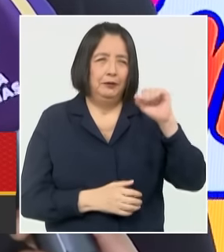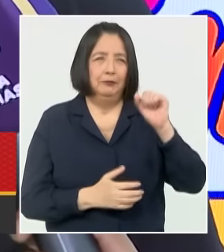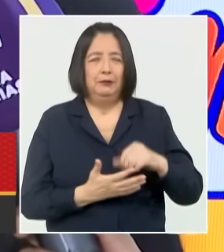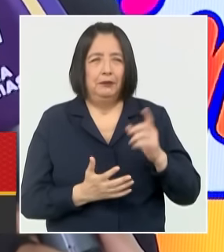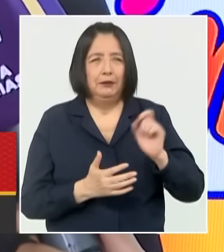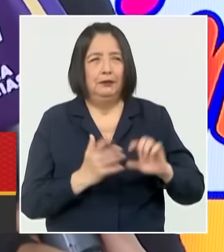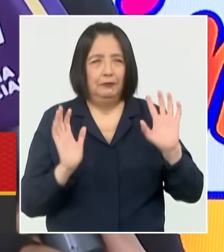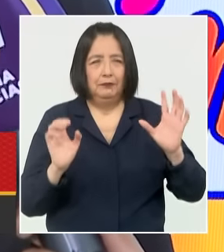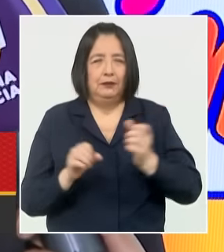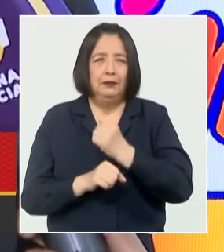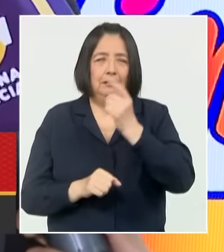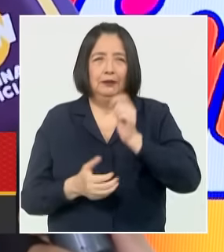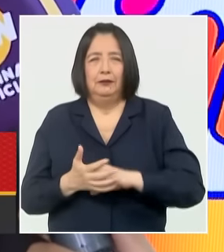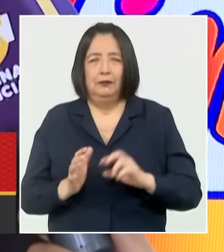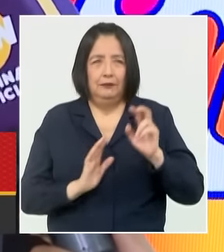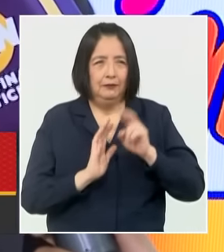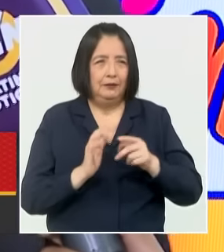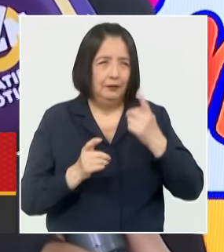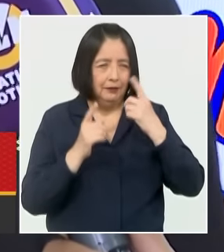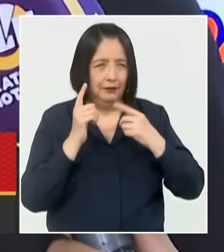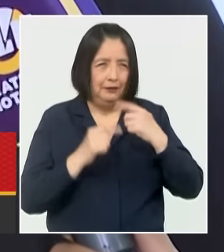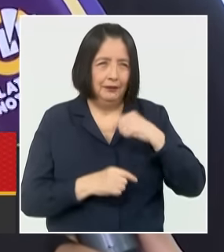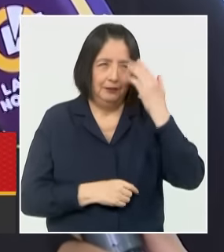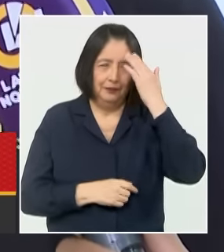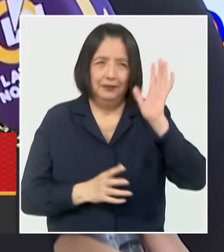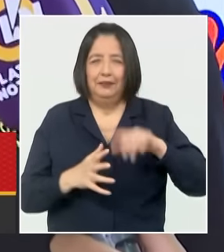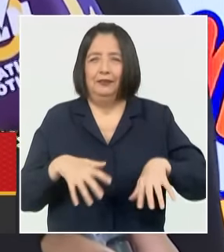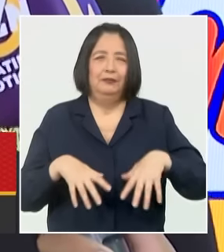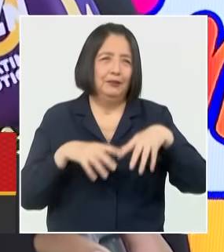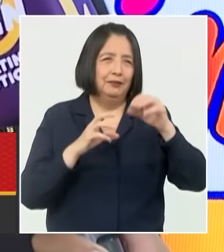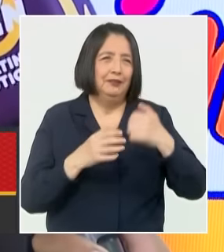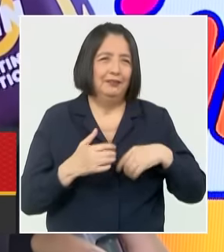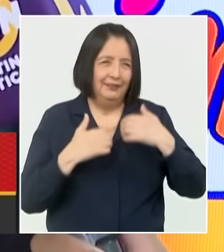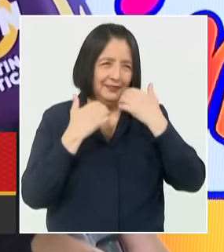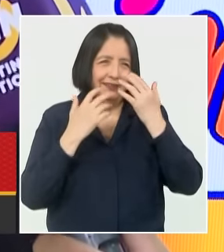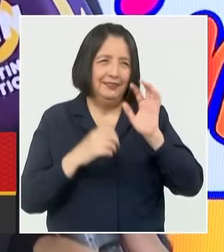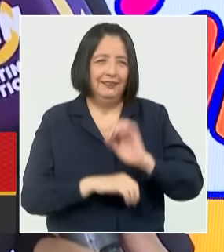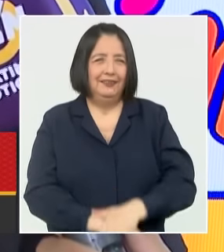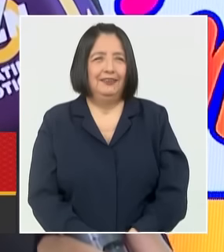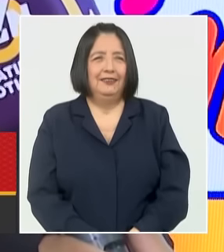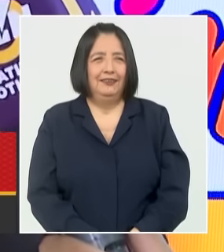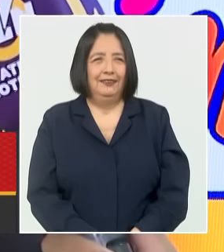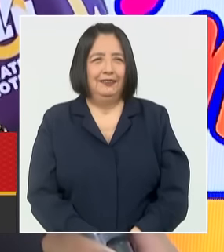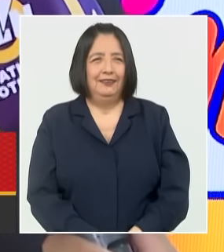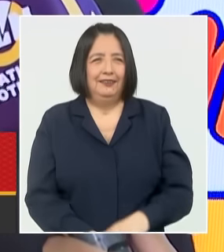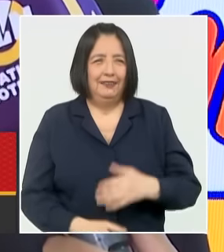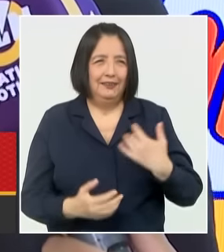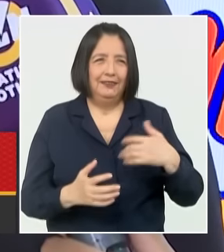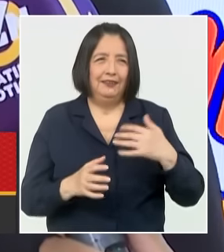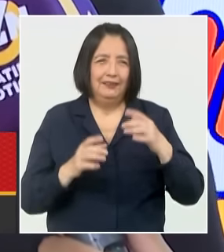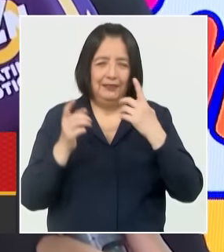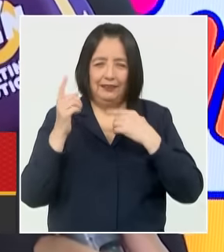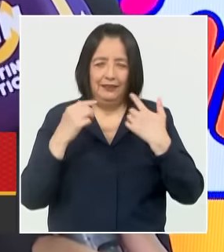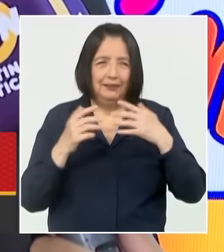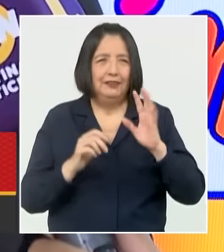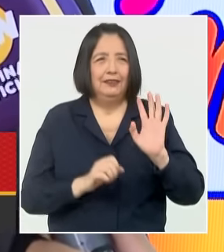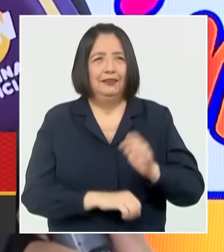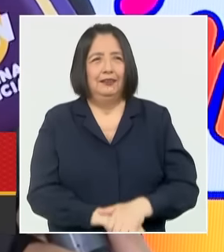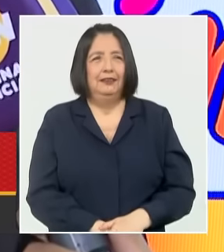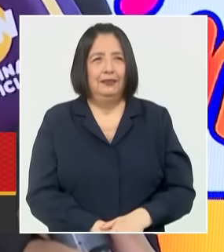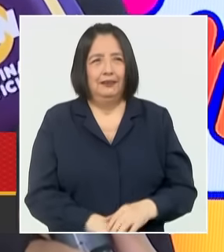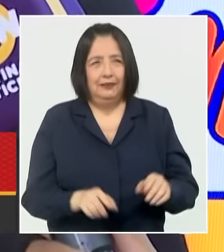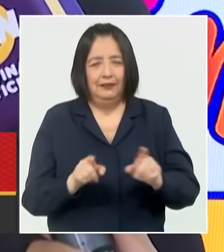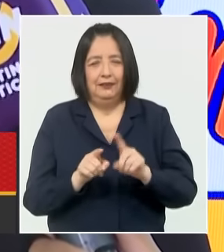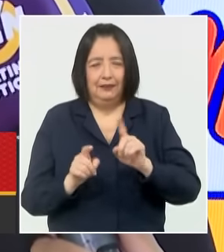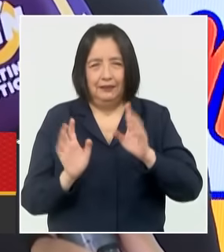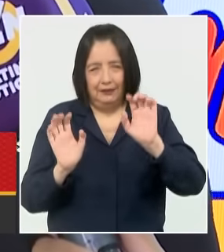fue ganar, que termina en un video mío llorando, que no sé si lo voy a subir porque ya me da vergüenza. Ya me vieron llorar suficiente, creo. Y de hecho también va